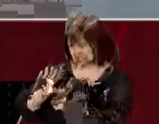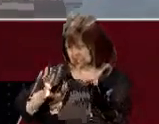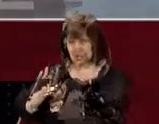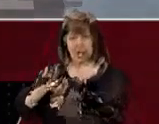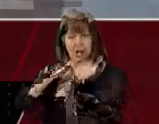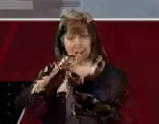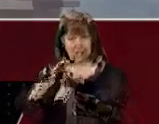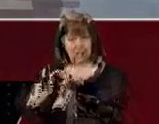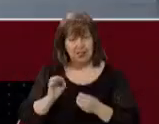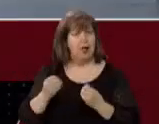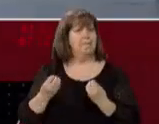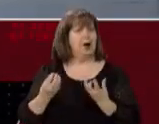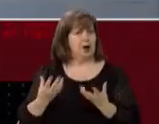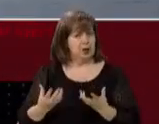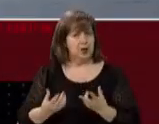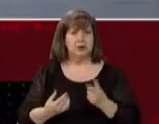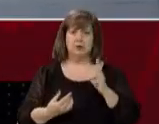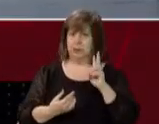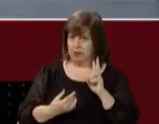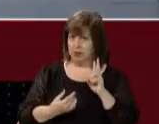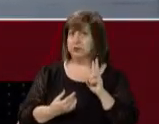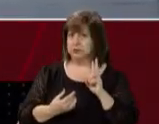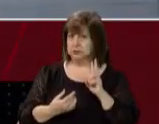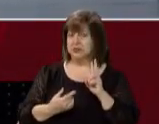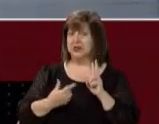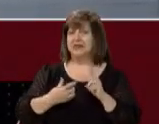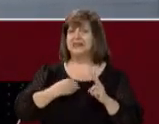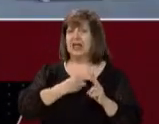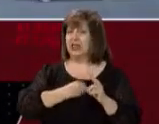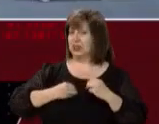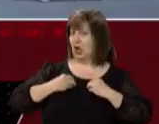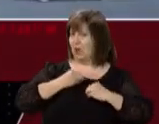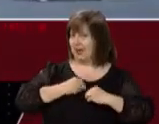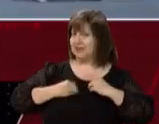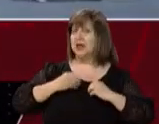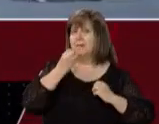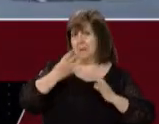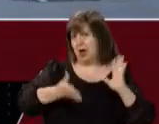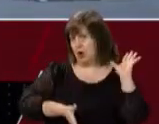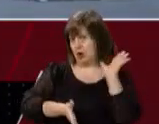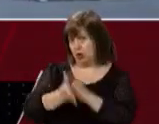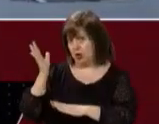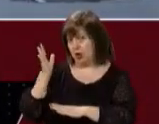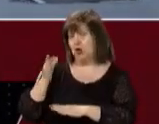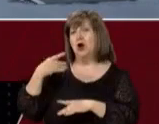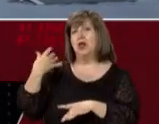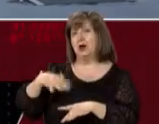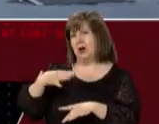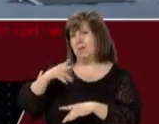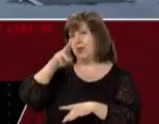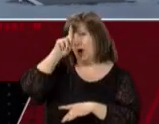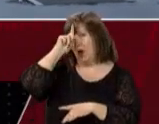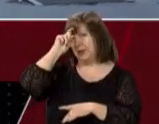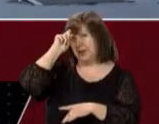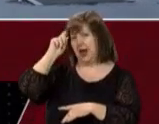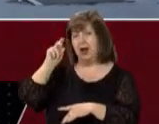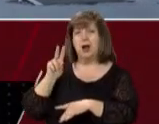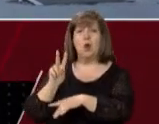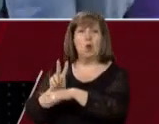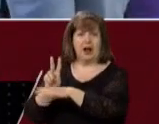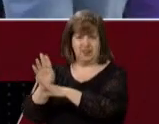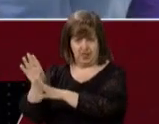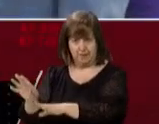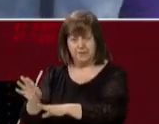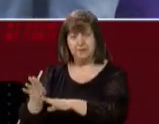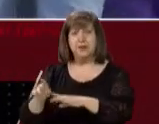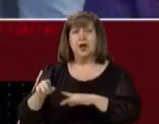Entonces, estos niños con estos síntomas en realidad son pacientes que deben acudir a una guardia de emergencia. Si los